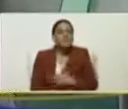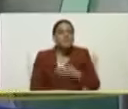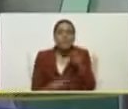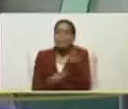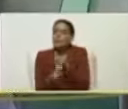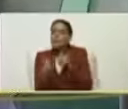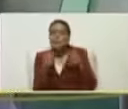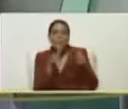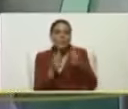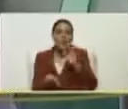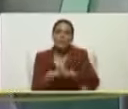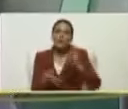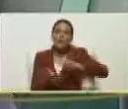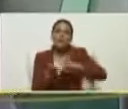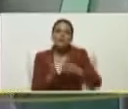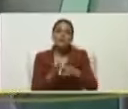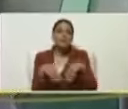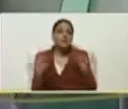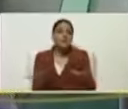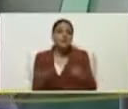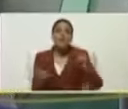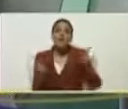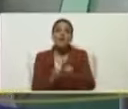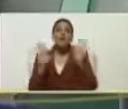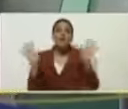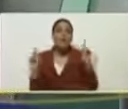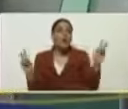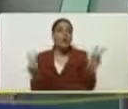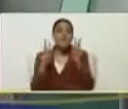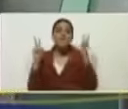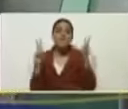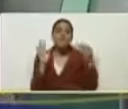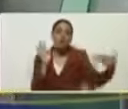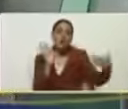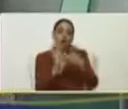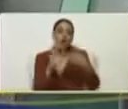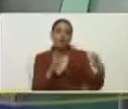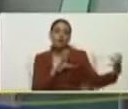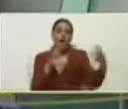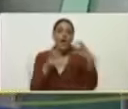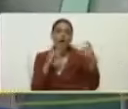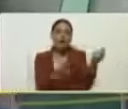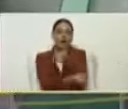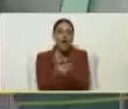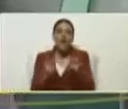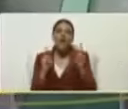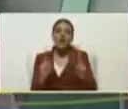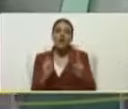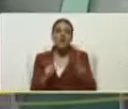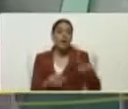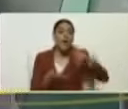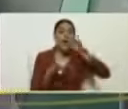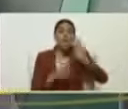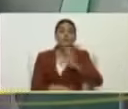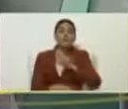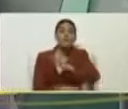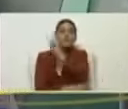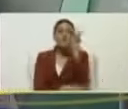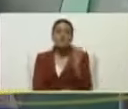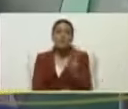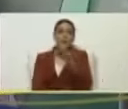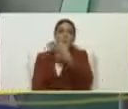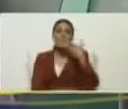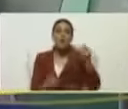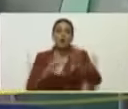café significa la victoria contra la guerra económica. Café venezolano, el mejor